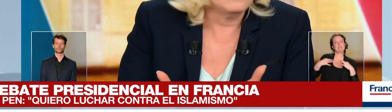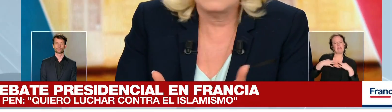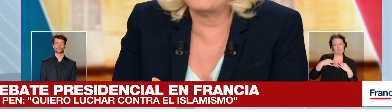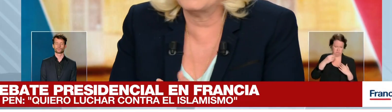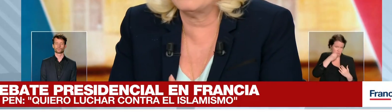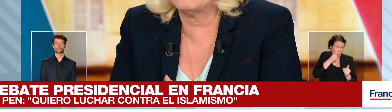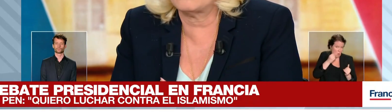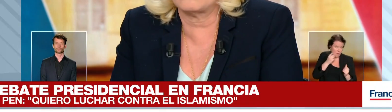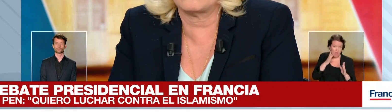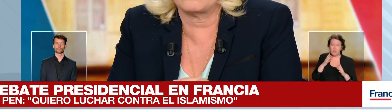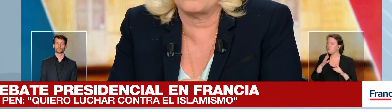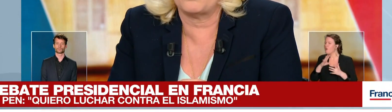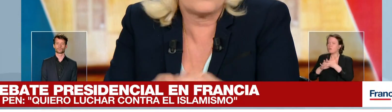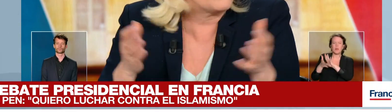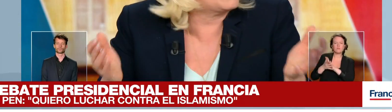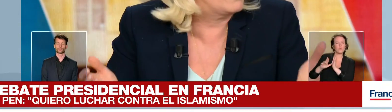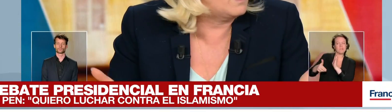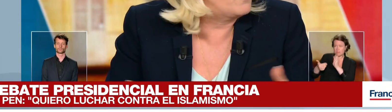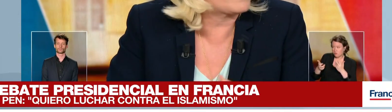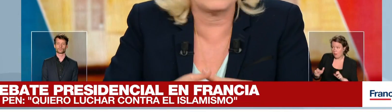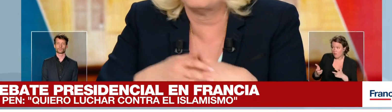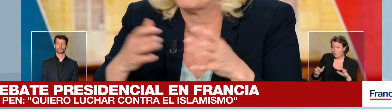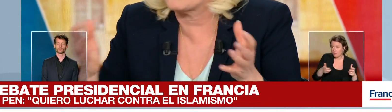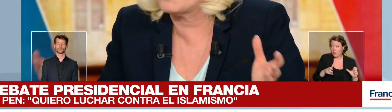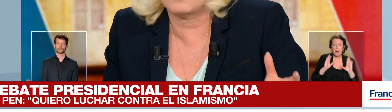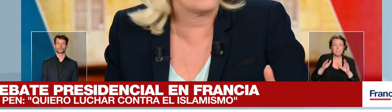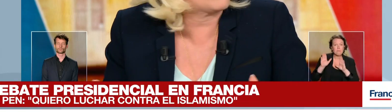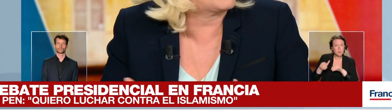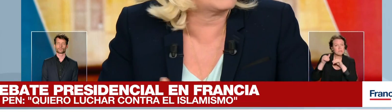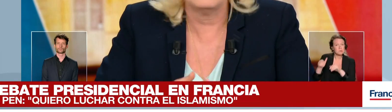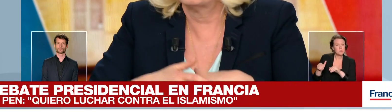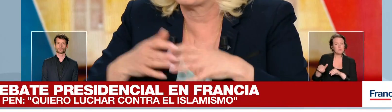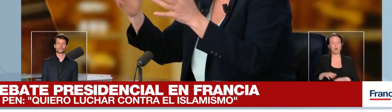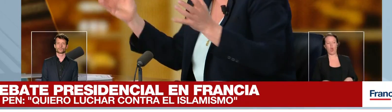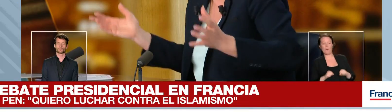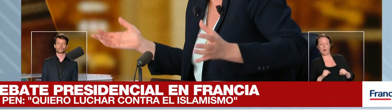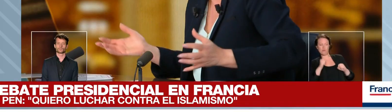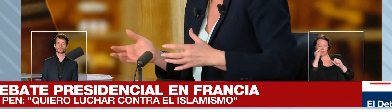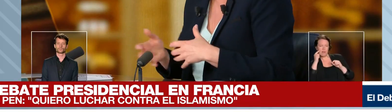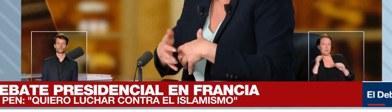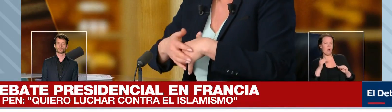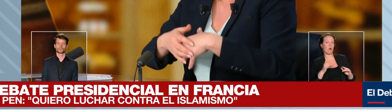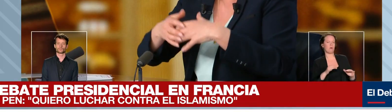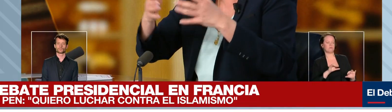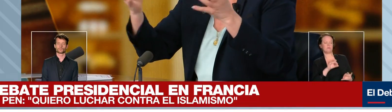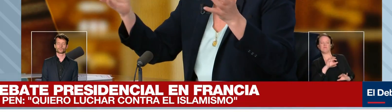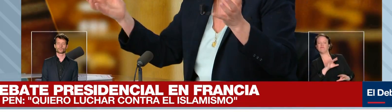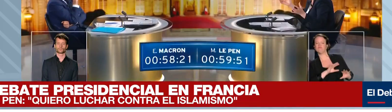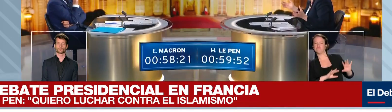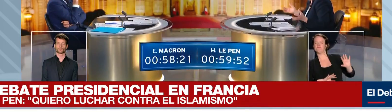adoptada, pero quienes no la firman, quienes no la quieren firmar, pueden continuar obrando y reclutando y pueden